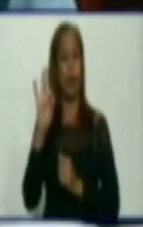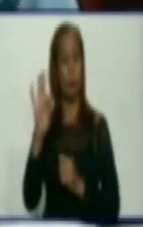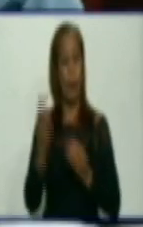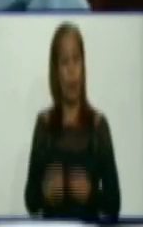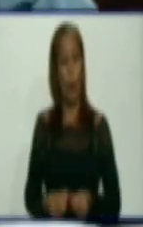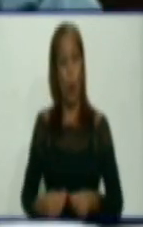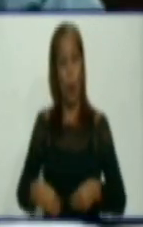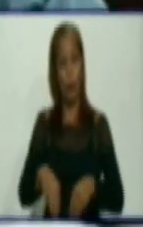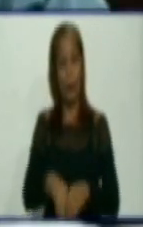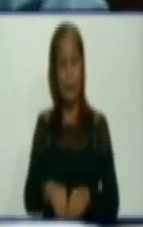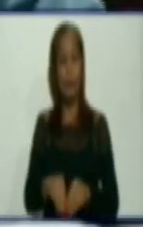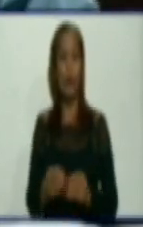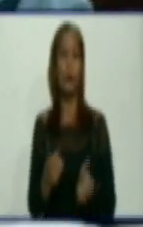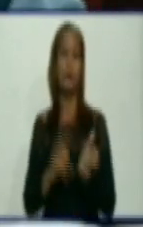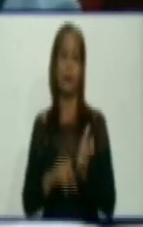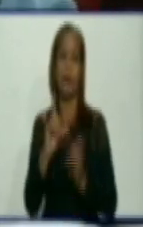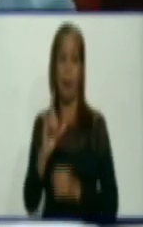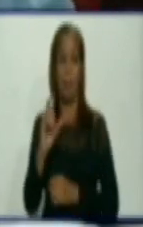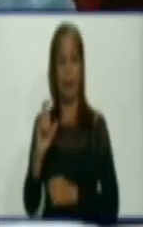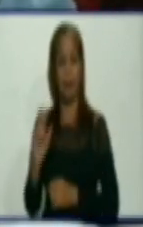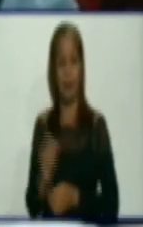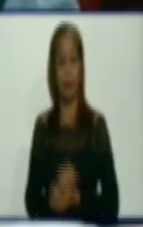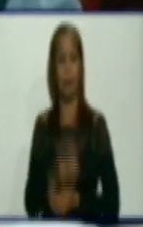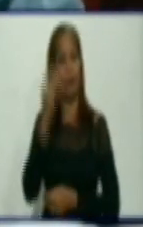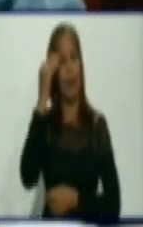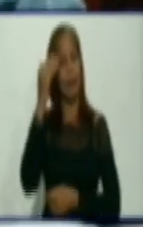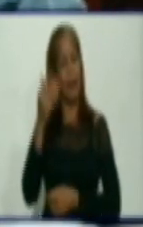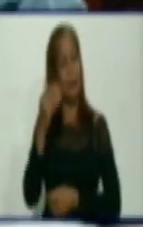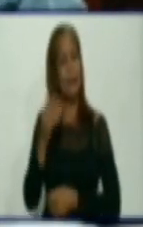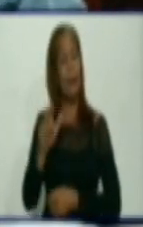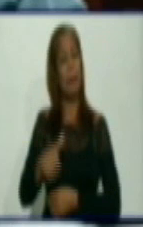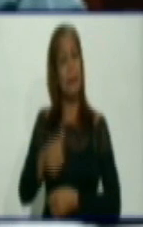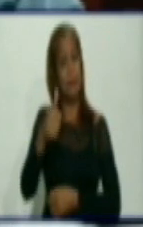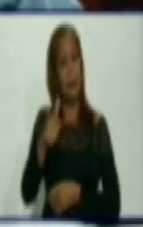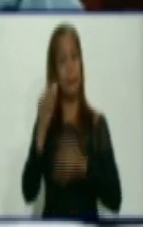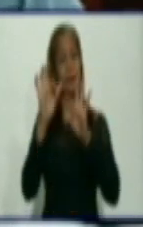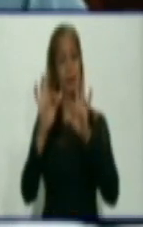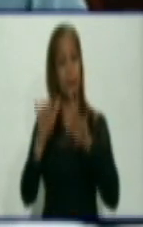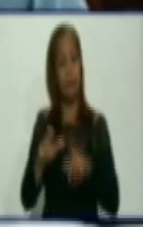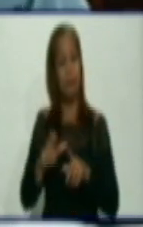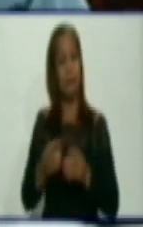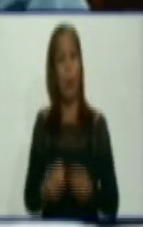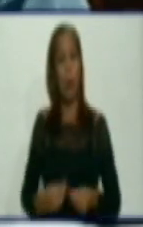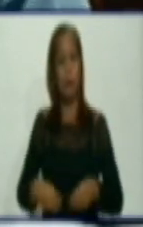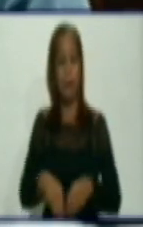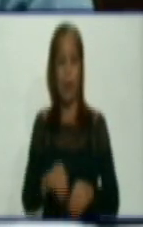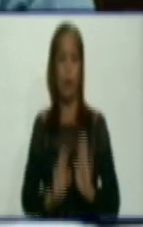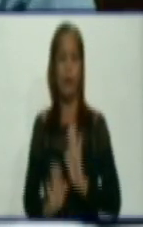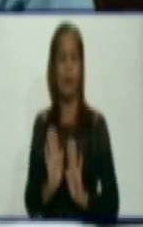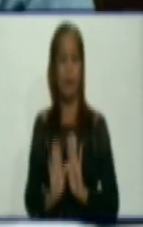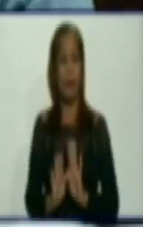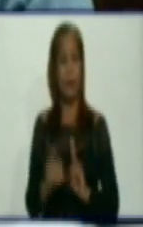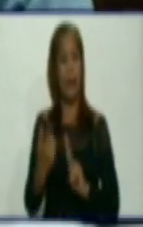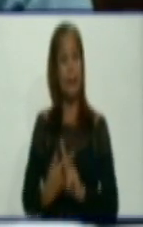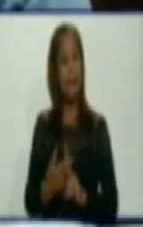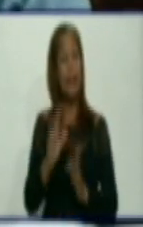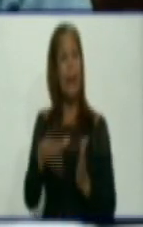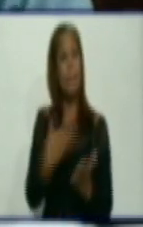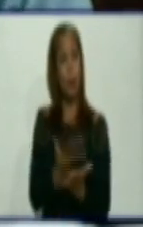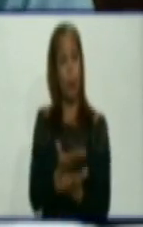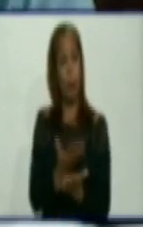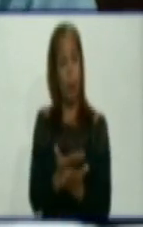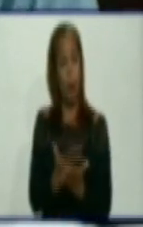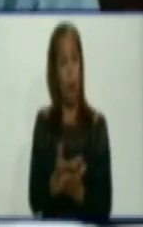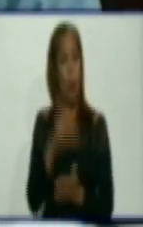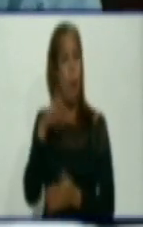del Consejo de Defensa en Granma, el compañero Federico Hernández Hernández. Les propongo buscar la información de la